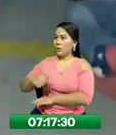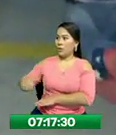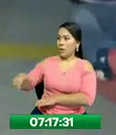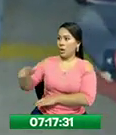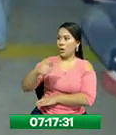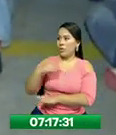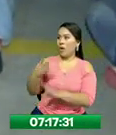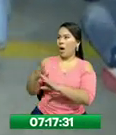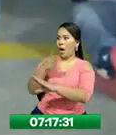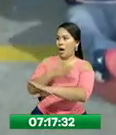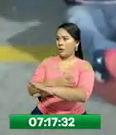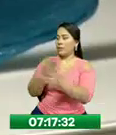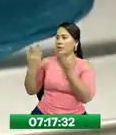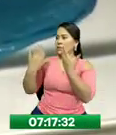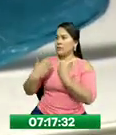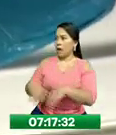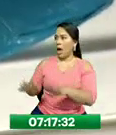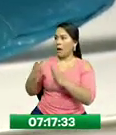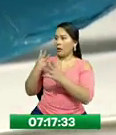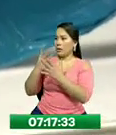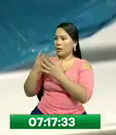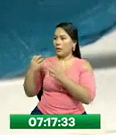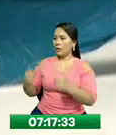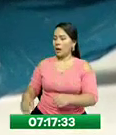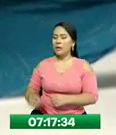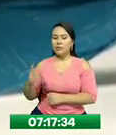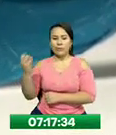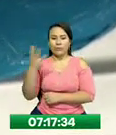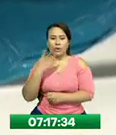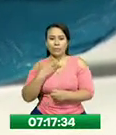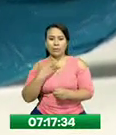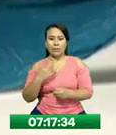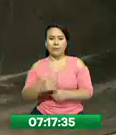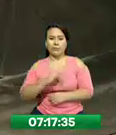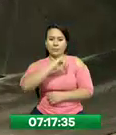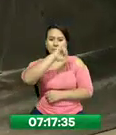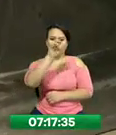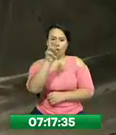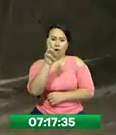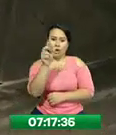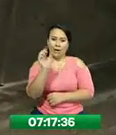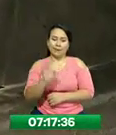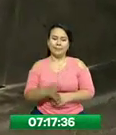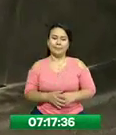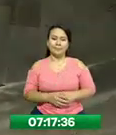registran antecedentes penales. Informó Jorge